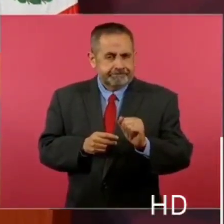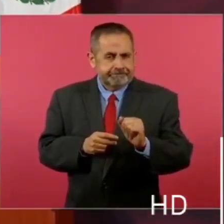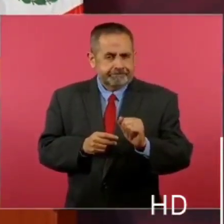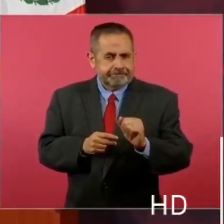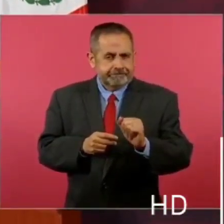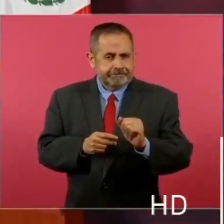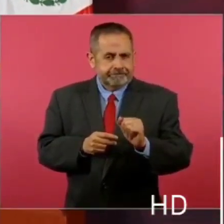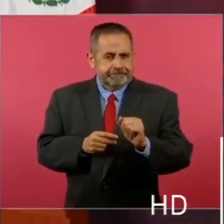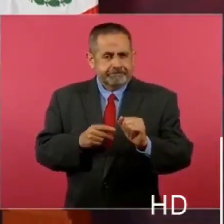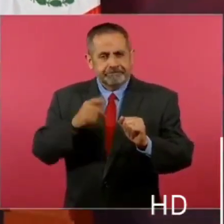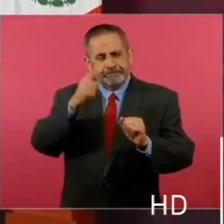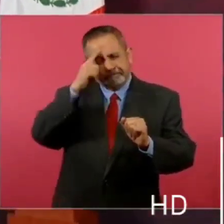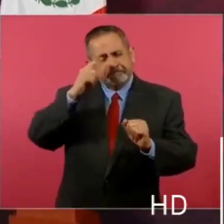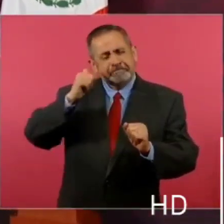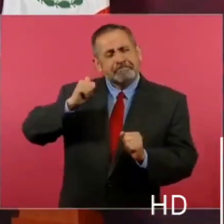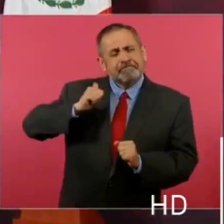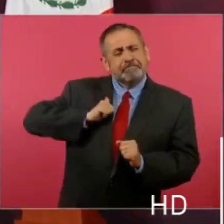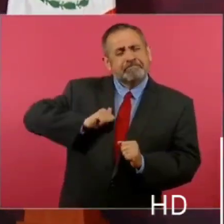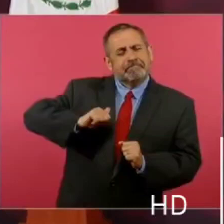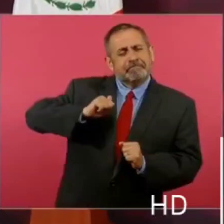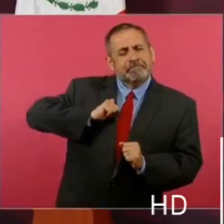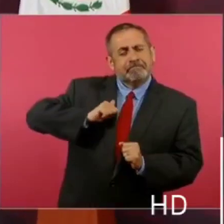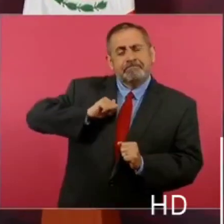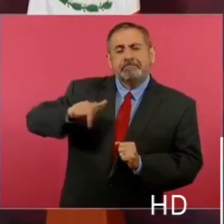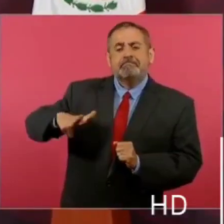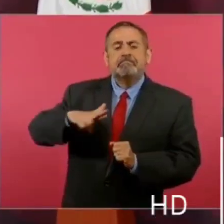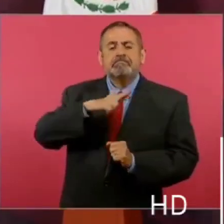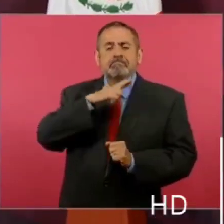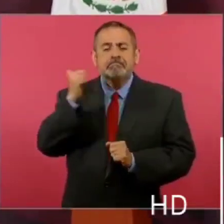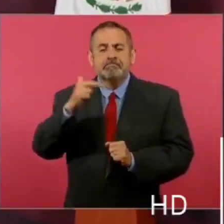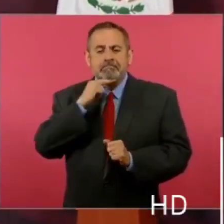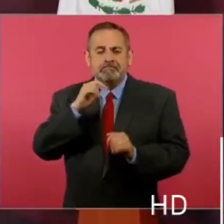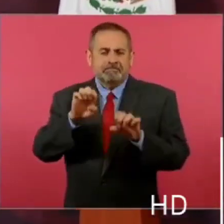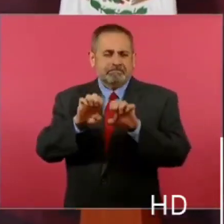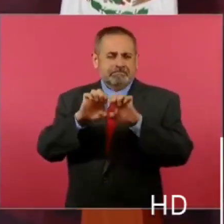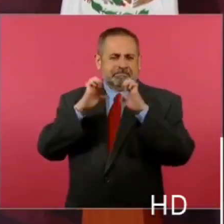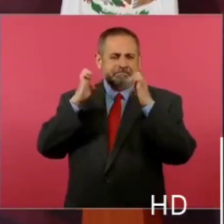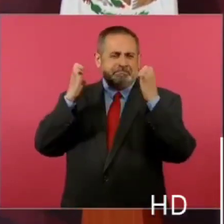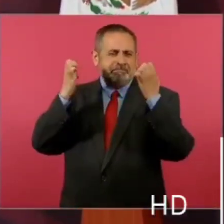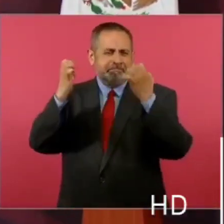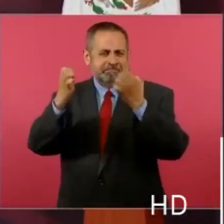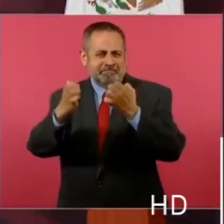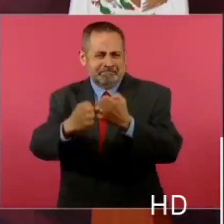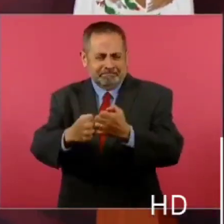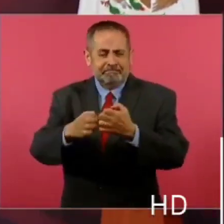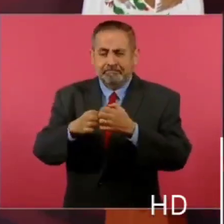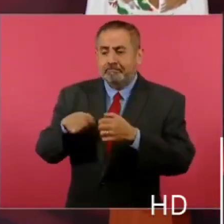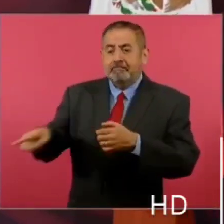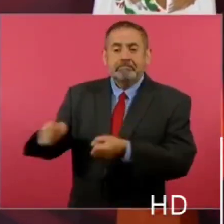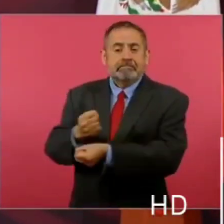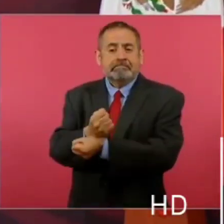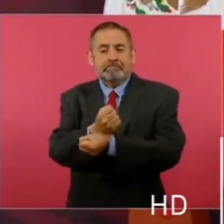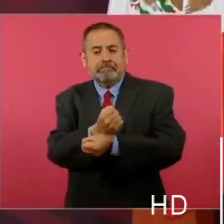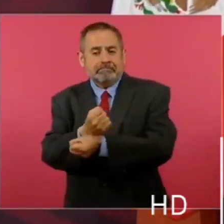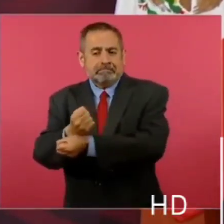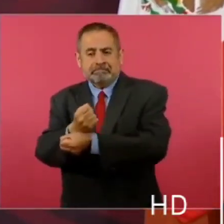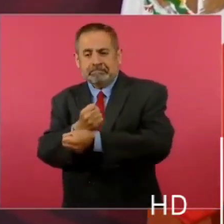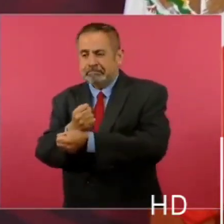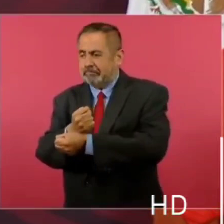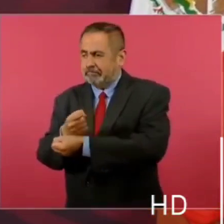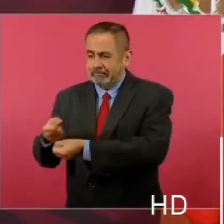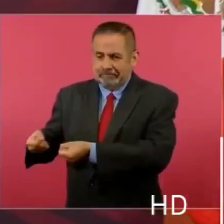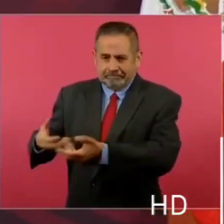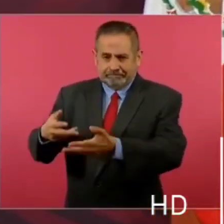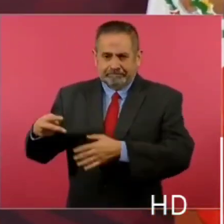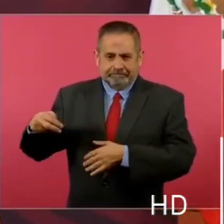metían al Coliseo Romano a los esclavos y soltaban los